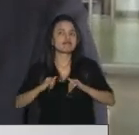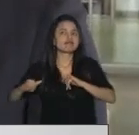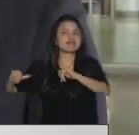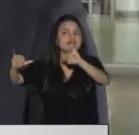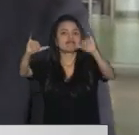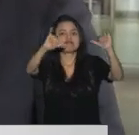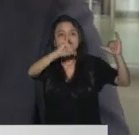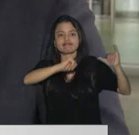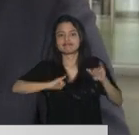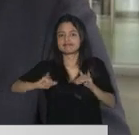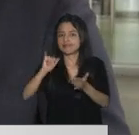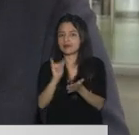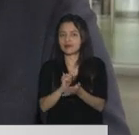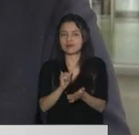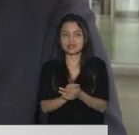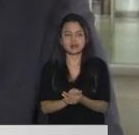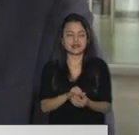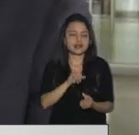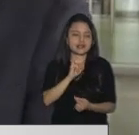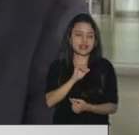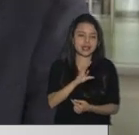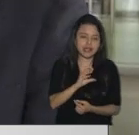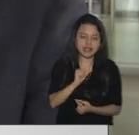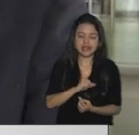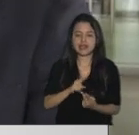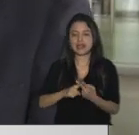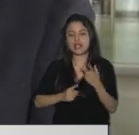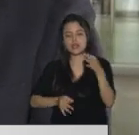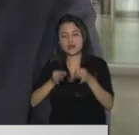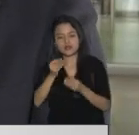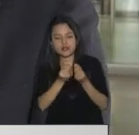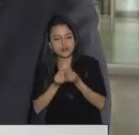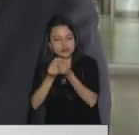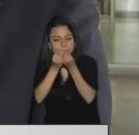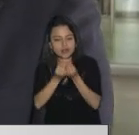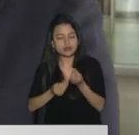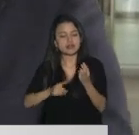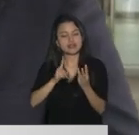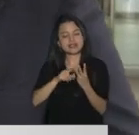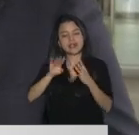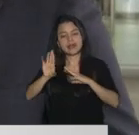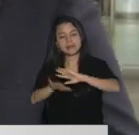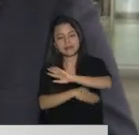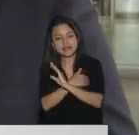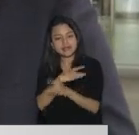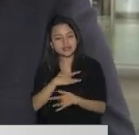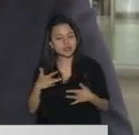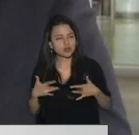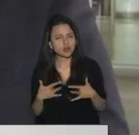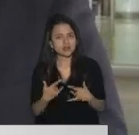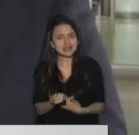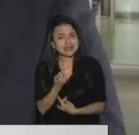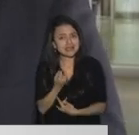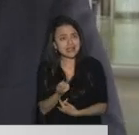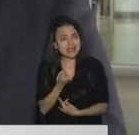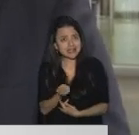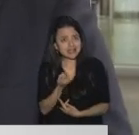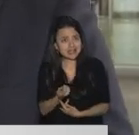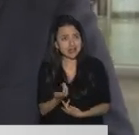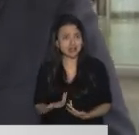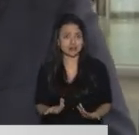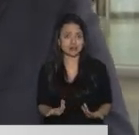el salud, está el ICA, está el Consejo Superior de la Judicatura, está MinSalud. O sea, es que esto es un tema delicado, porque no solo está la